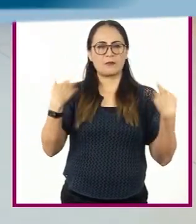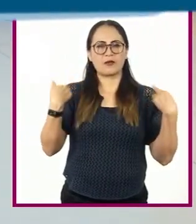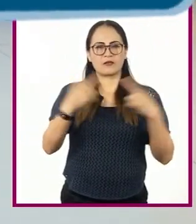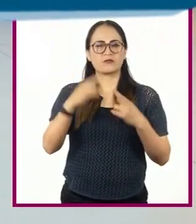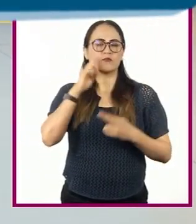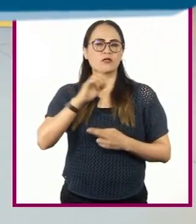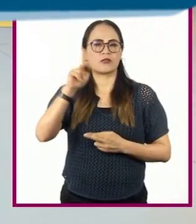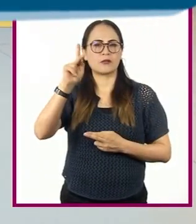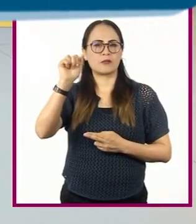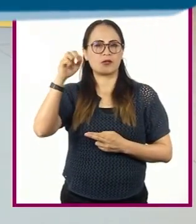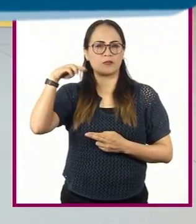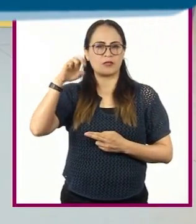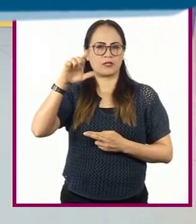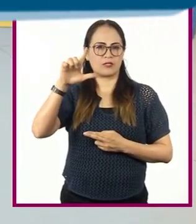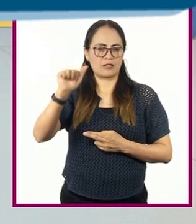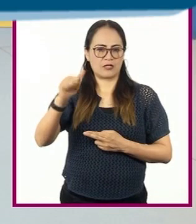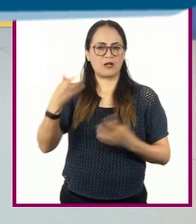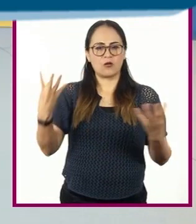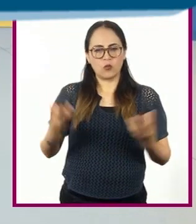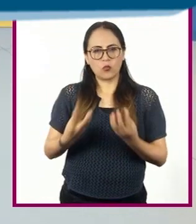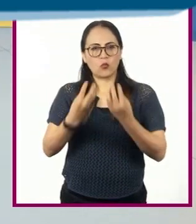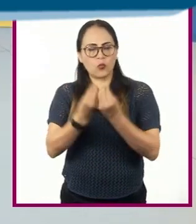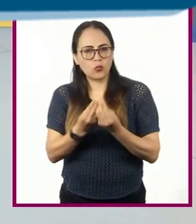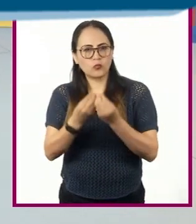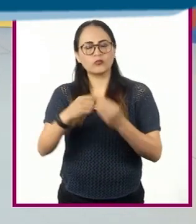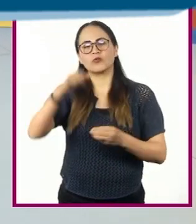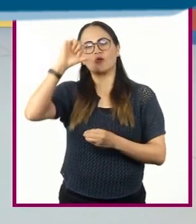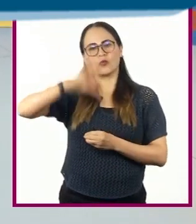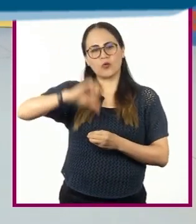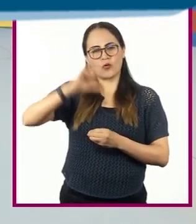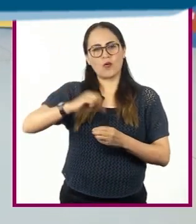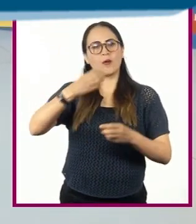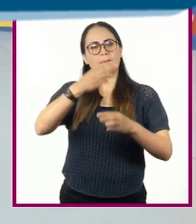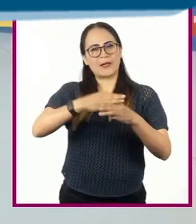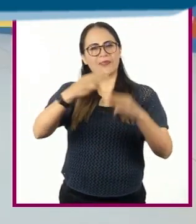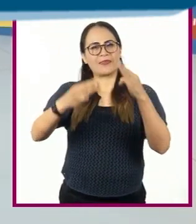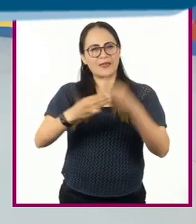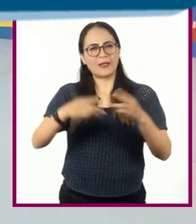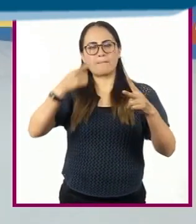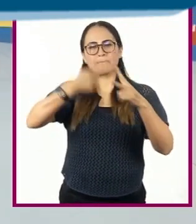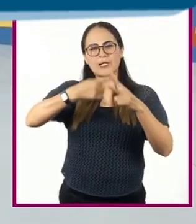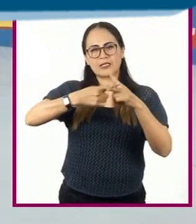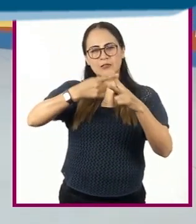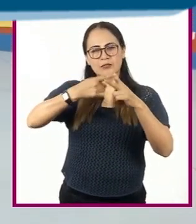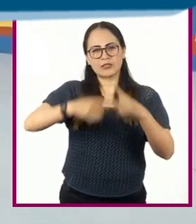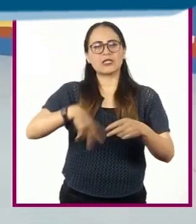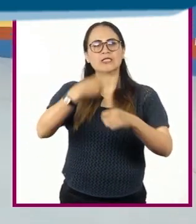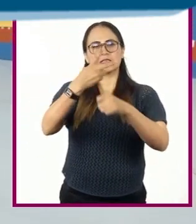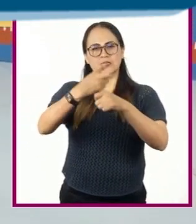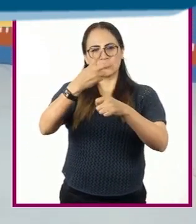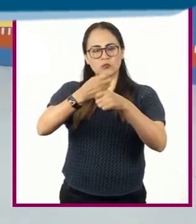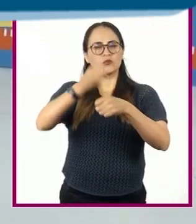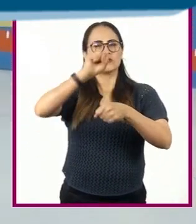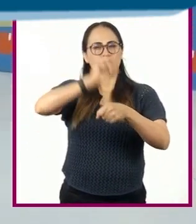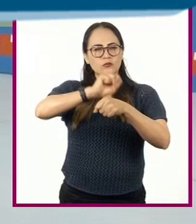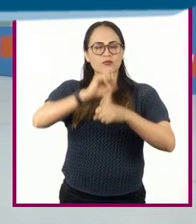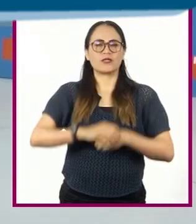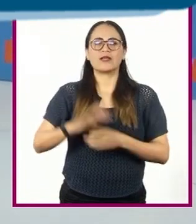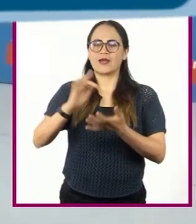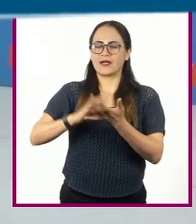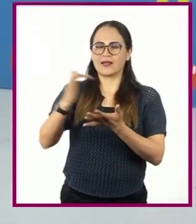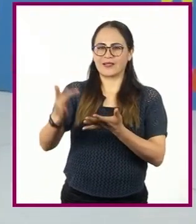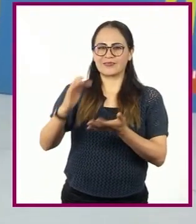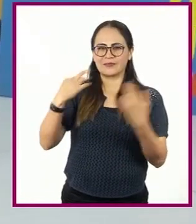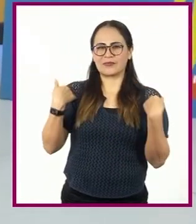Limón les acompañaremos a lo largo de esta sesión de matemáticas correspondientes a segundo grado de secundaria. Gracias, maestro